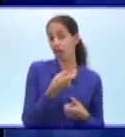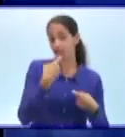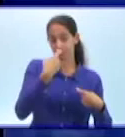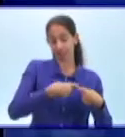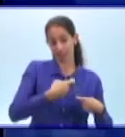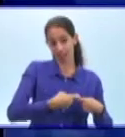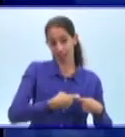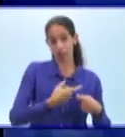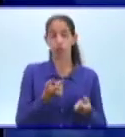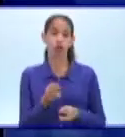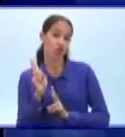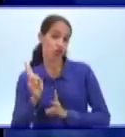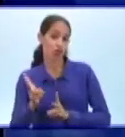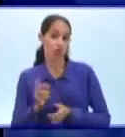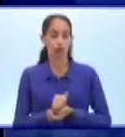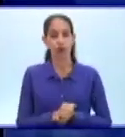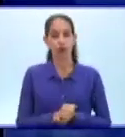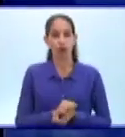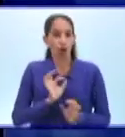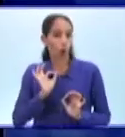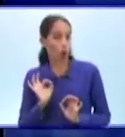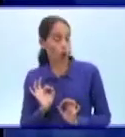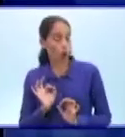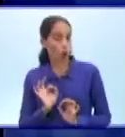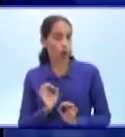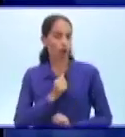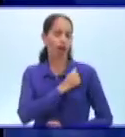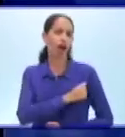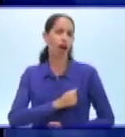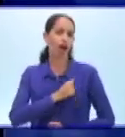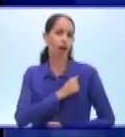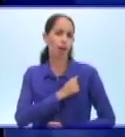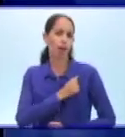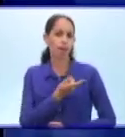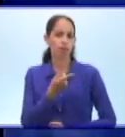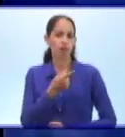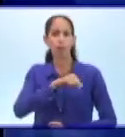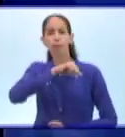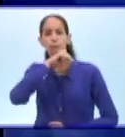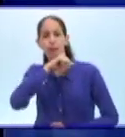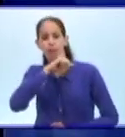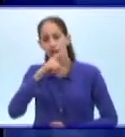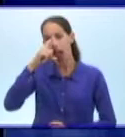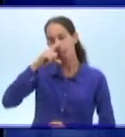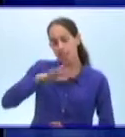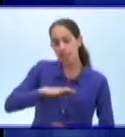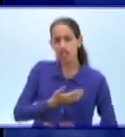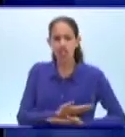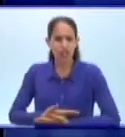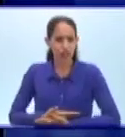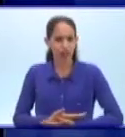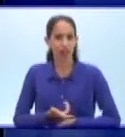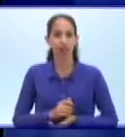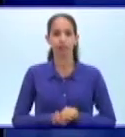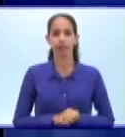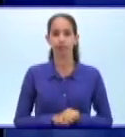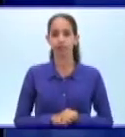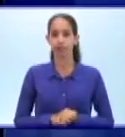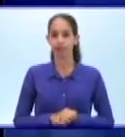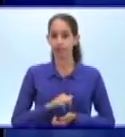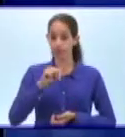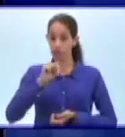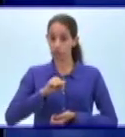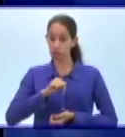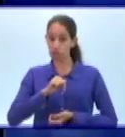¿Exclusivo del amor maternal? ¿Qué nos dirá el diccionario? Y yo les he traído